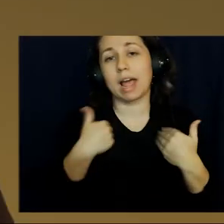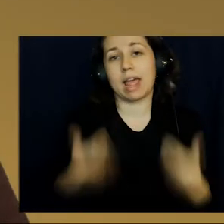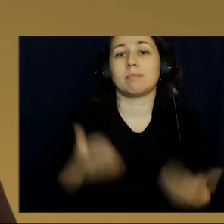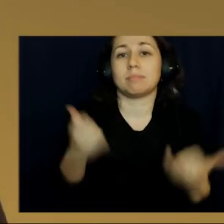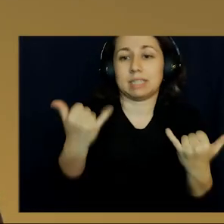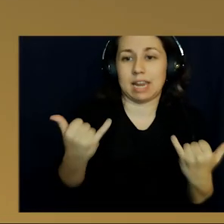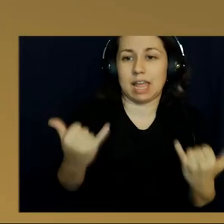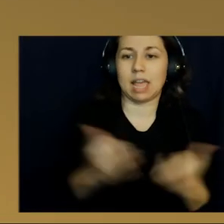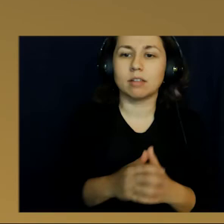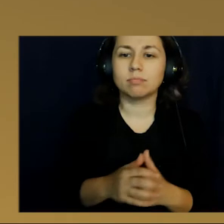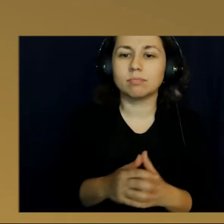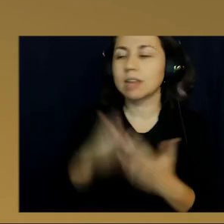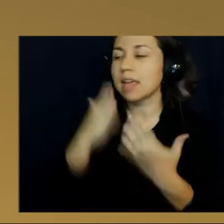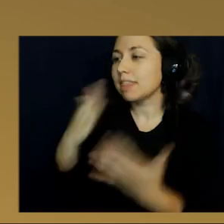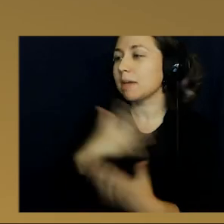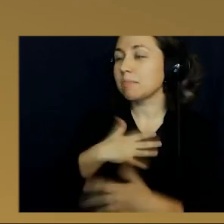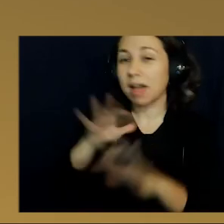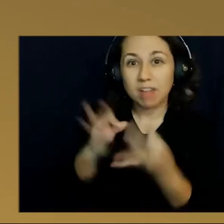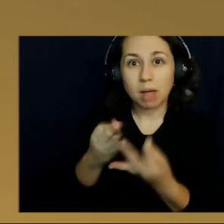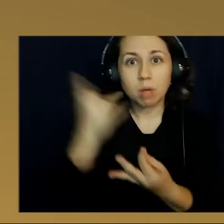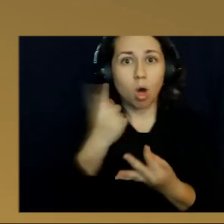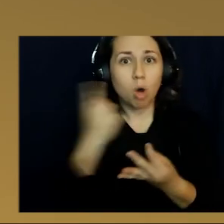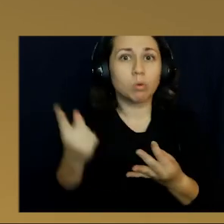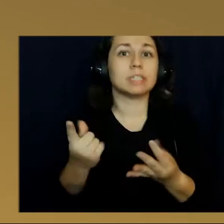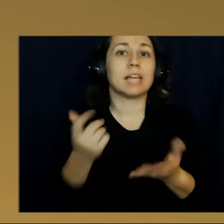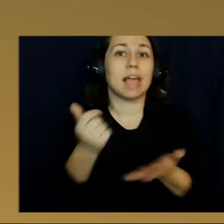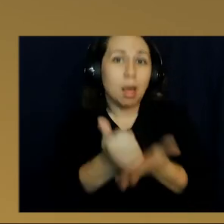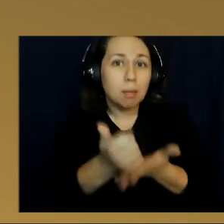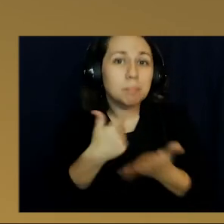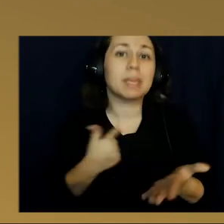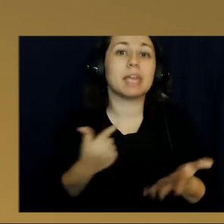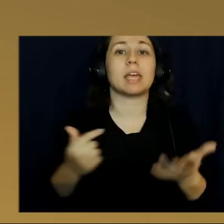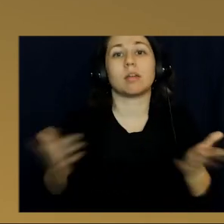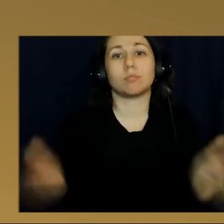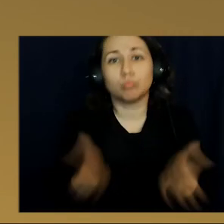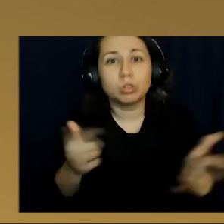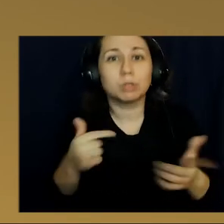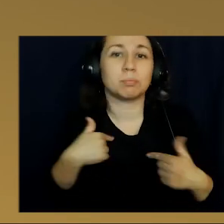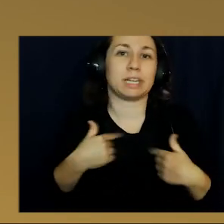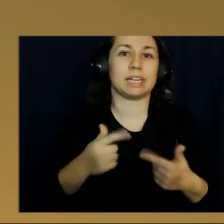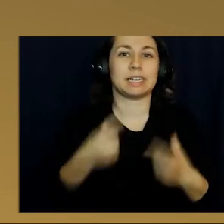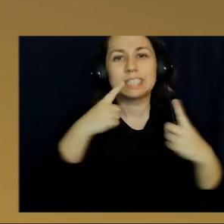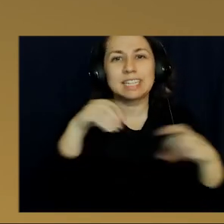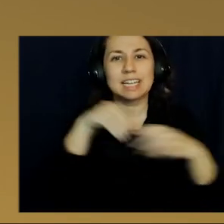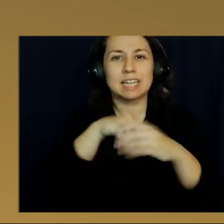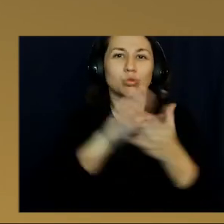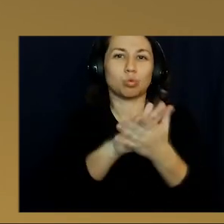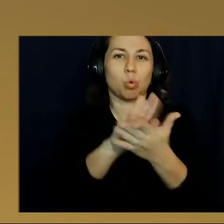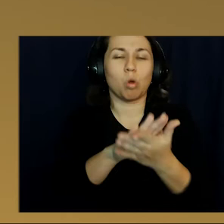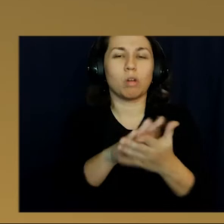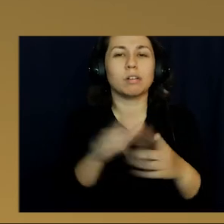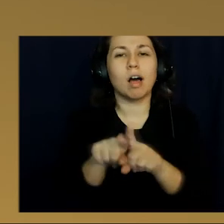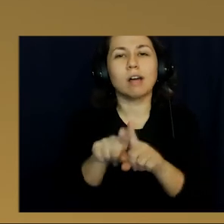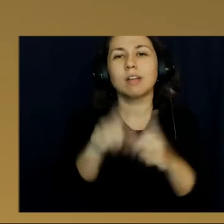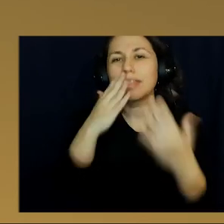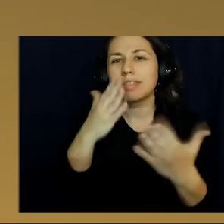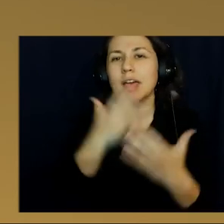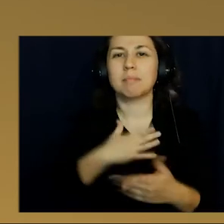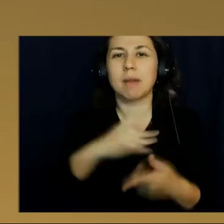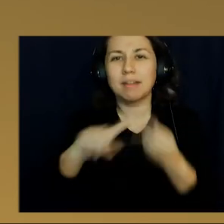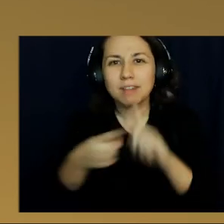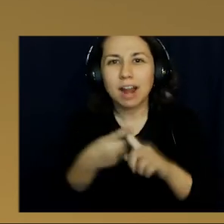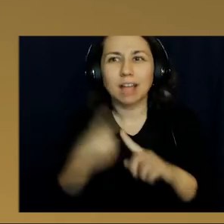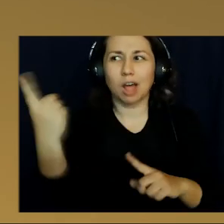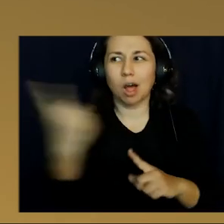Quiero agradecer a mi familia por ayudarme e impulsarme a triunfar en la escuela. Y quisiera agradecer a mis amigos